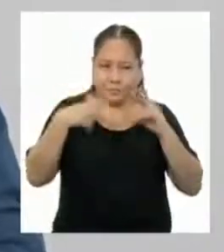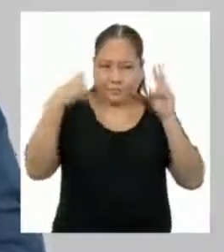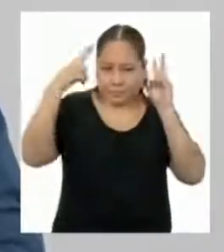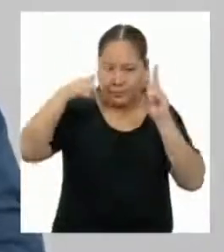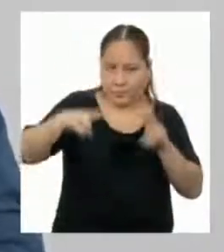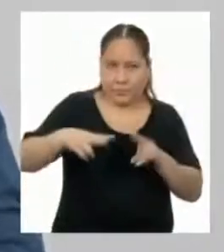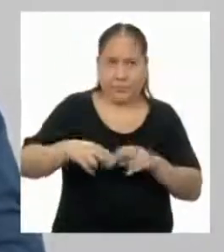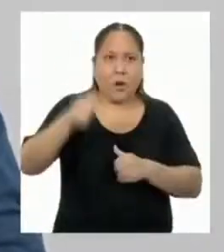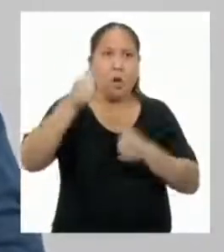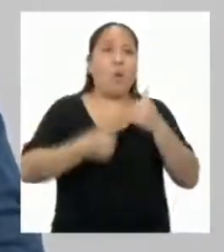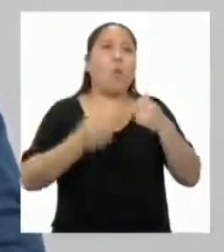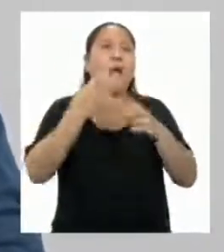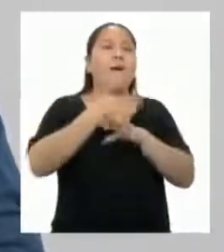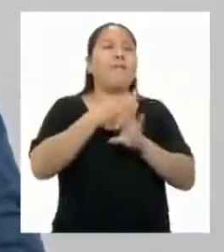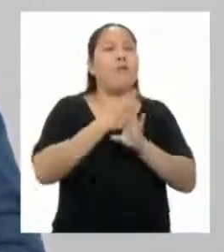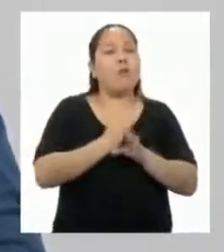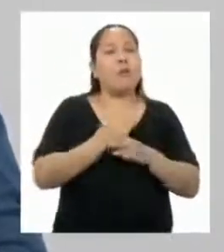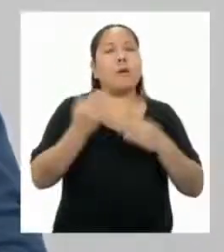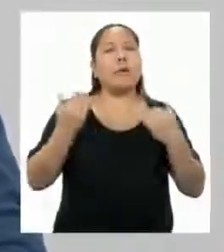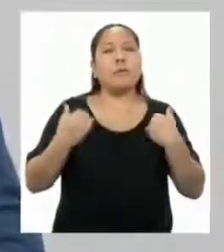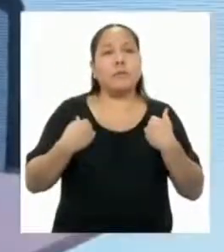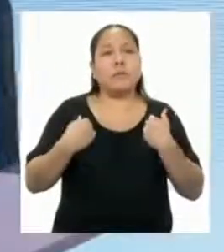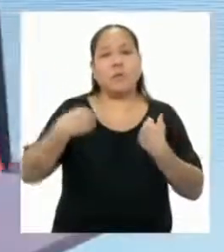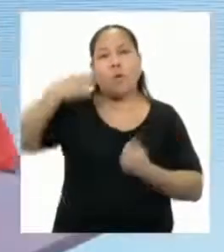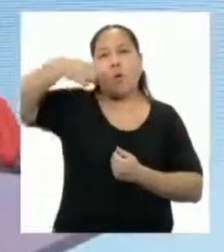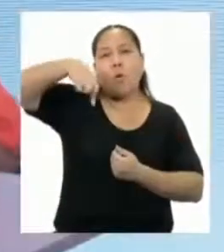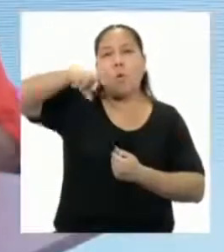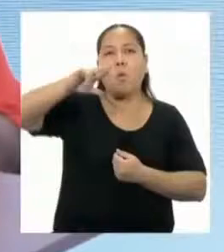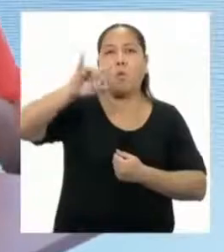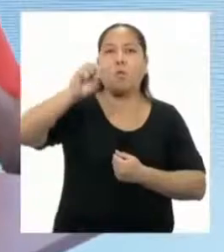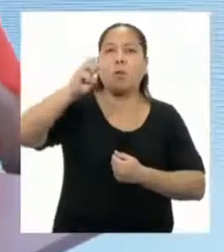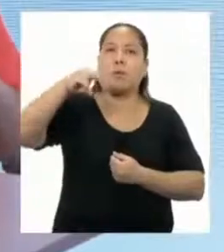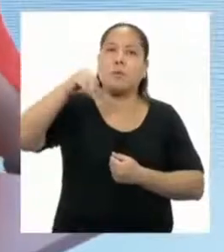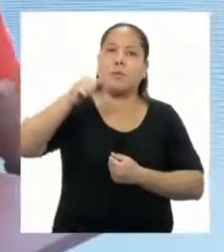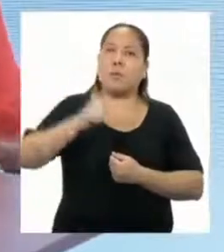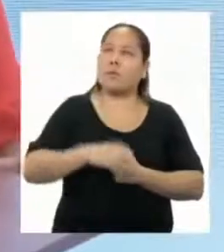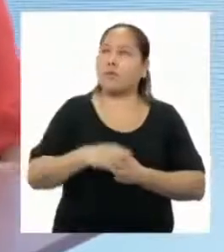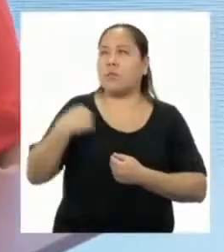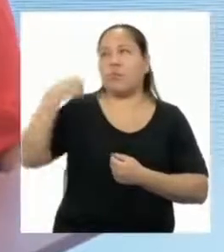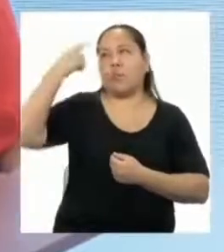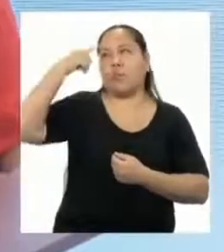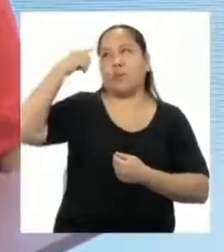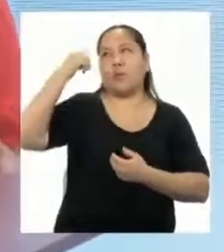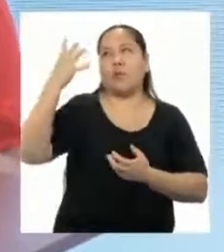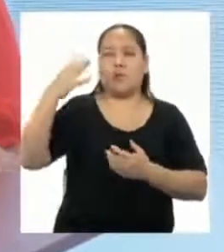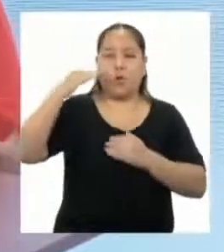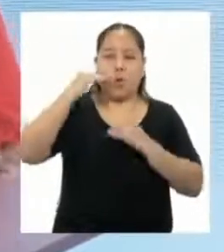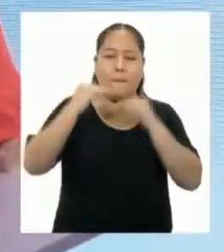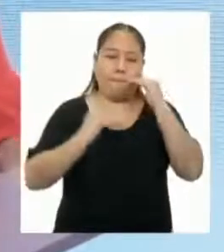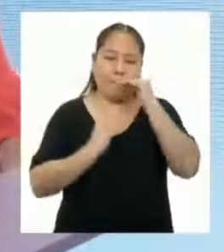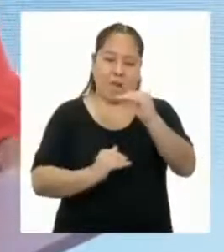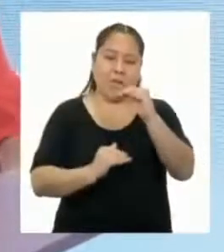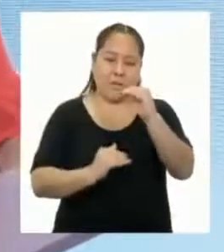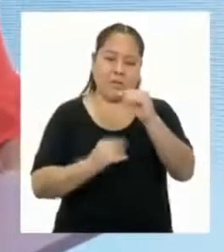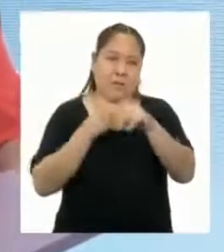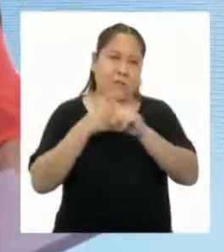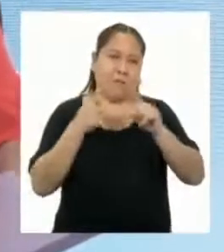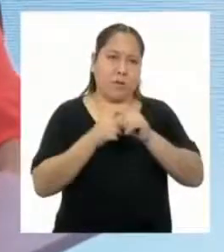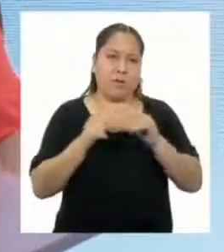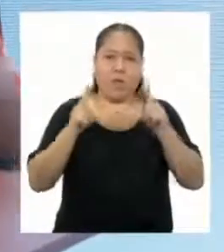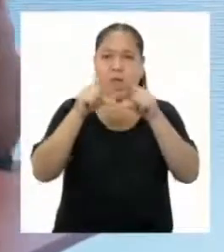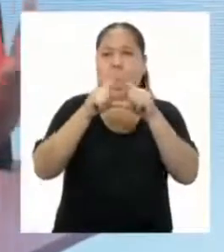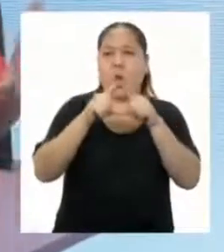viendo, ¿qué formas crees que pueden tener los prismas? Creo que sus bases pueden ser de diferentes formas, como